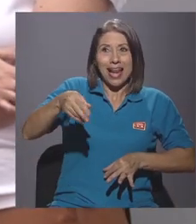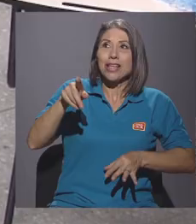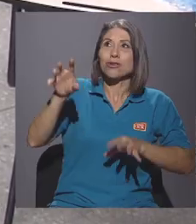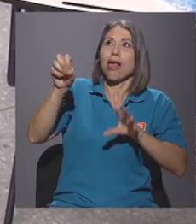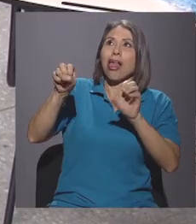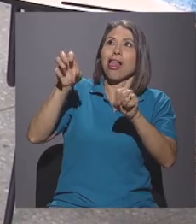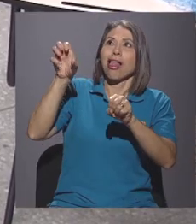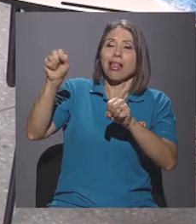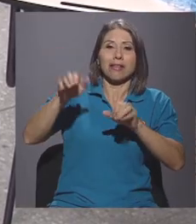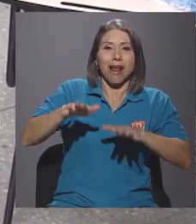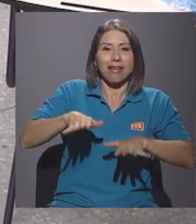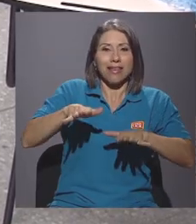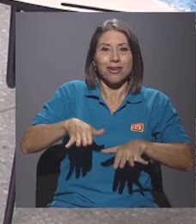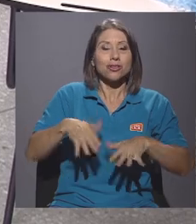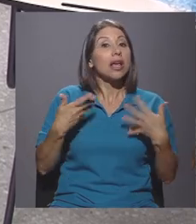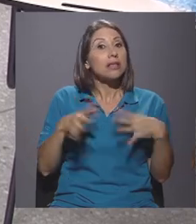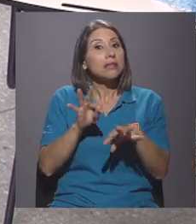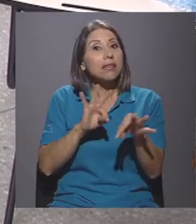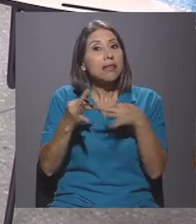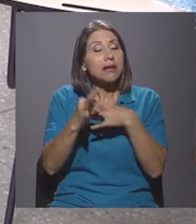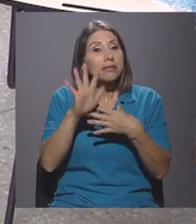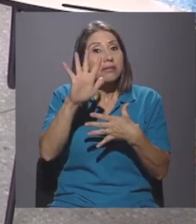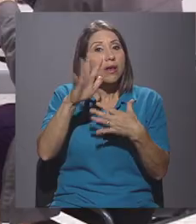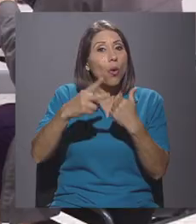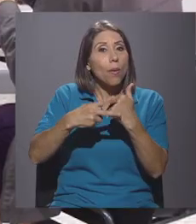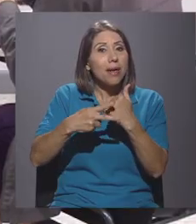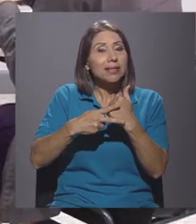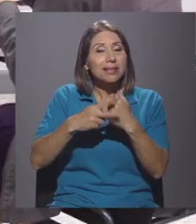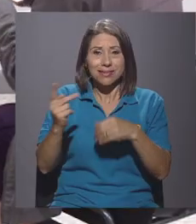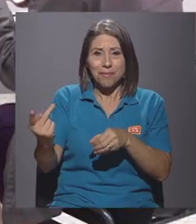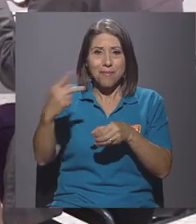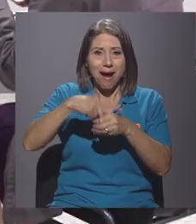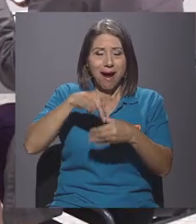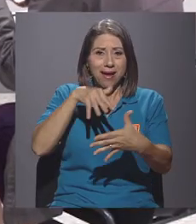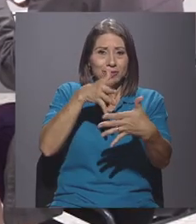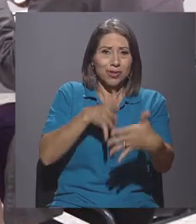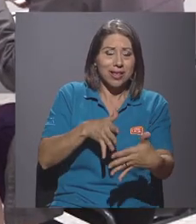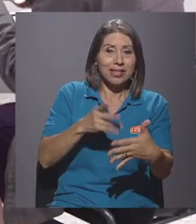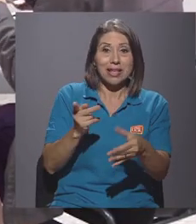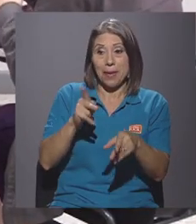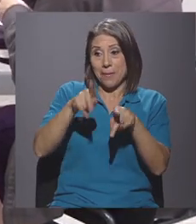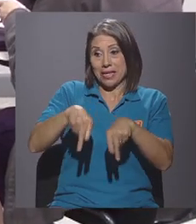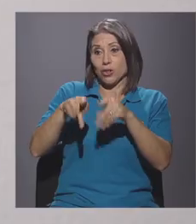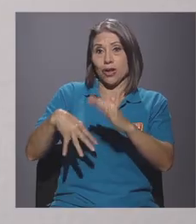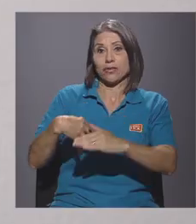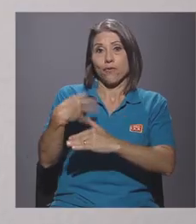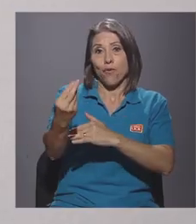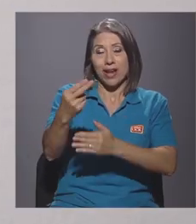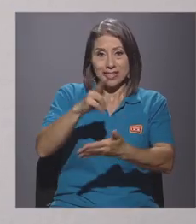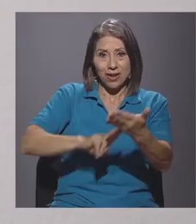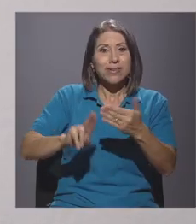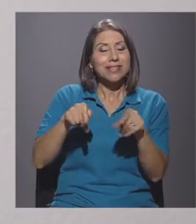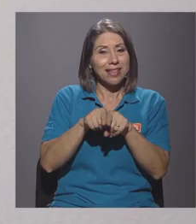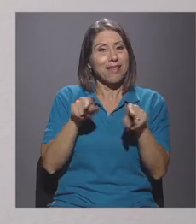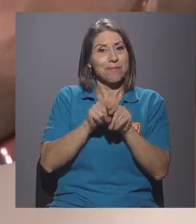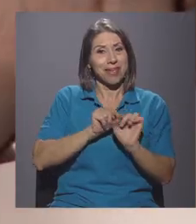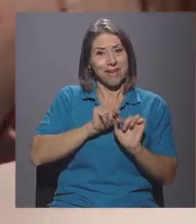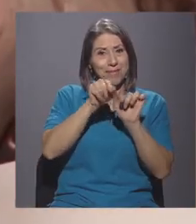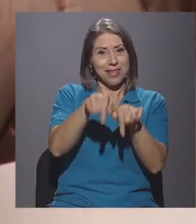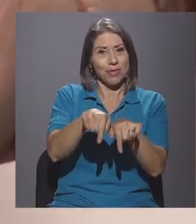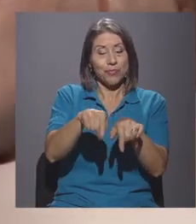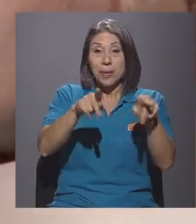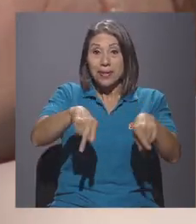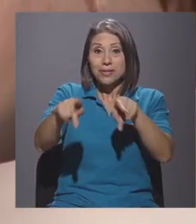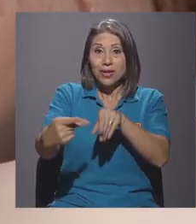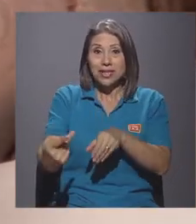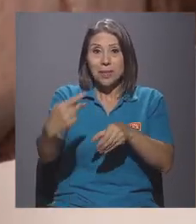taller ha sido impartido 5 veces y han contado con la participación de estudiantes y público externo de la universidad. Quienes participan lo hacen